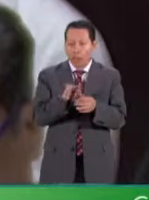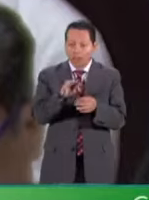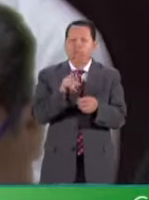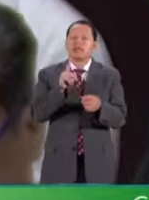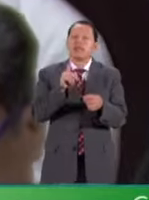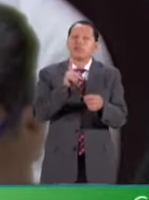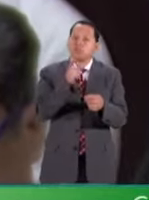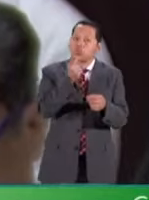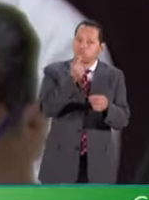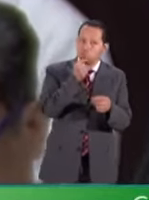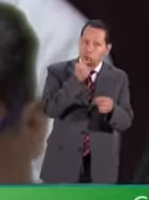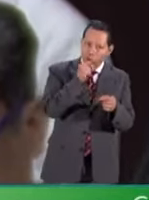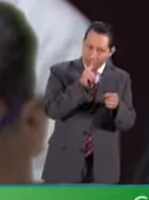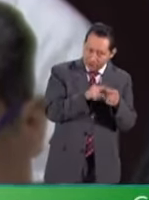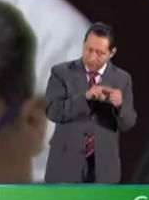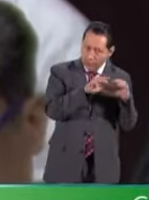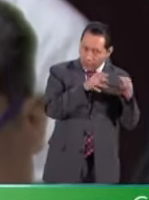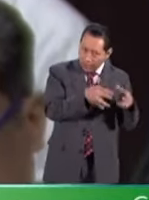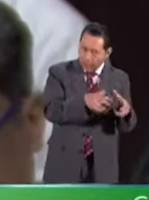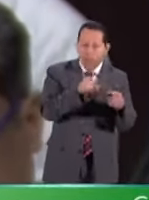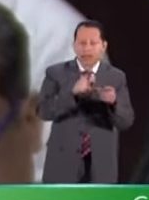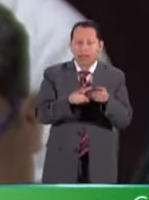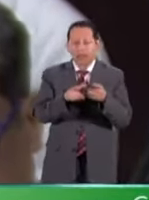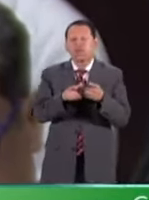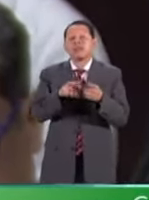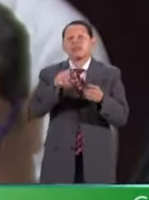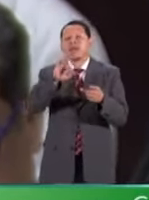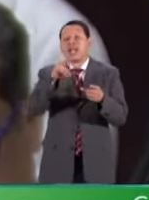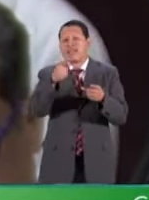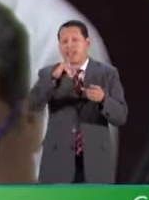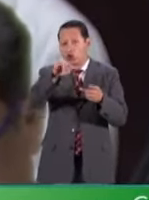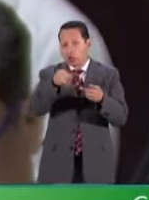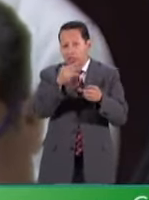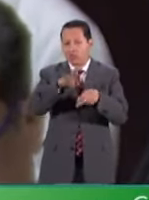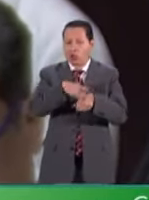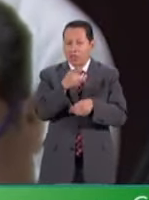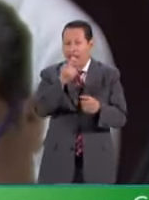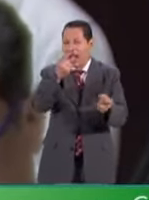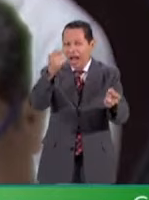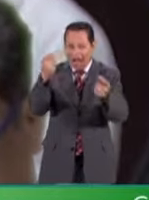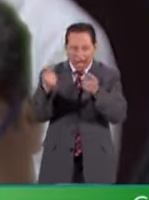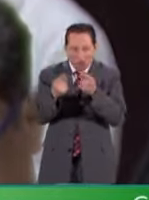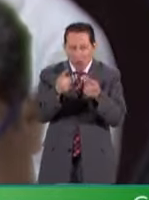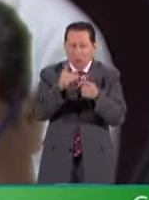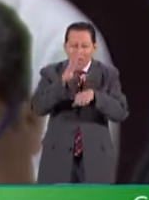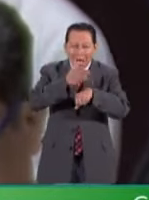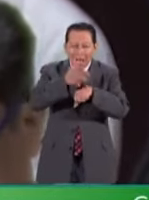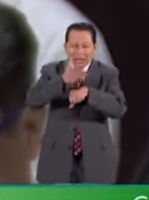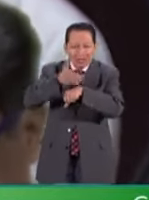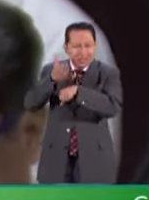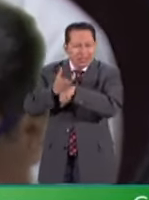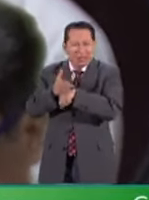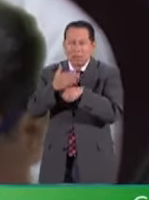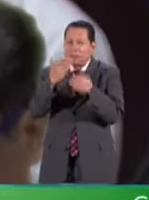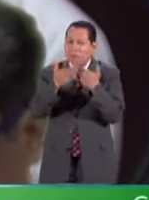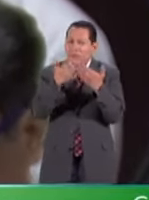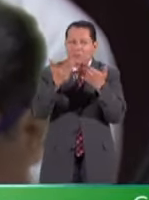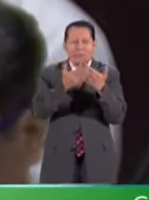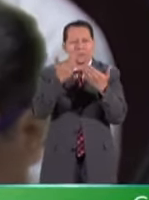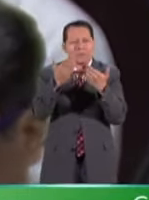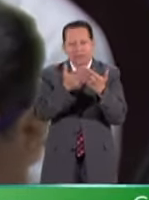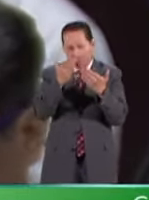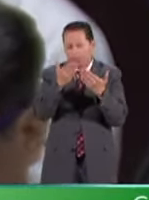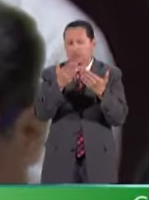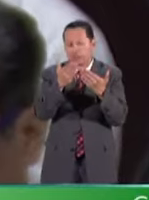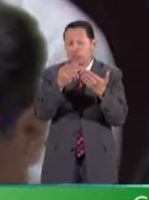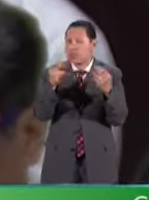policial la procuración a través de las fiscalías que solo logran el castigo de una fracción ínfima de los delitos que se denuncian